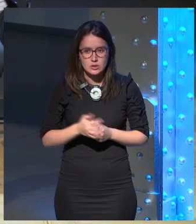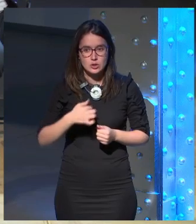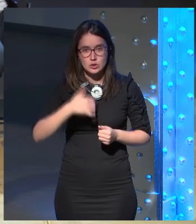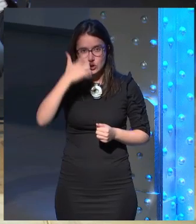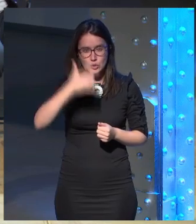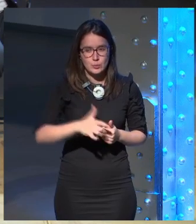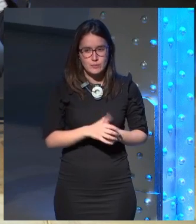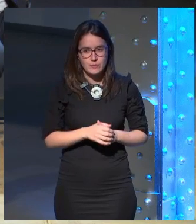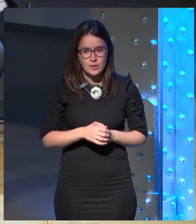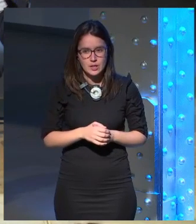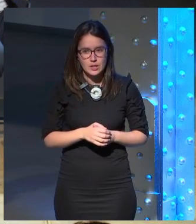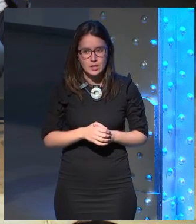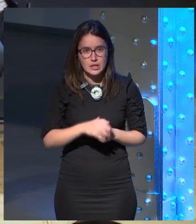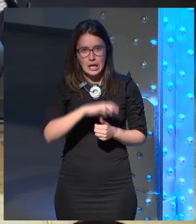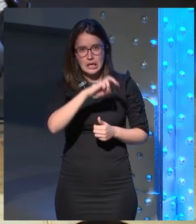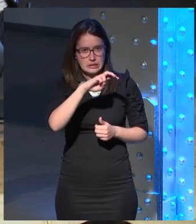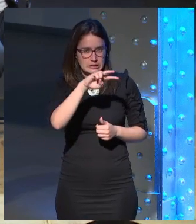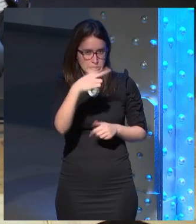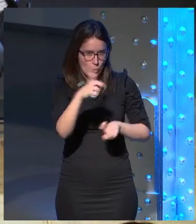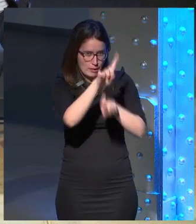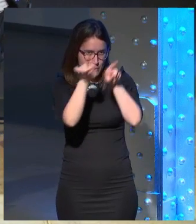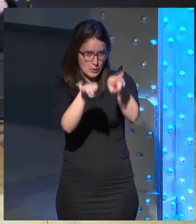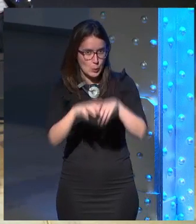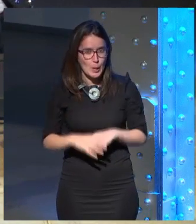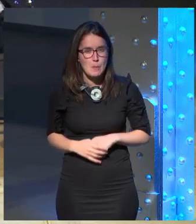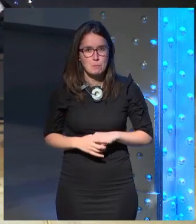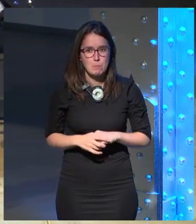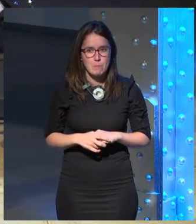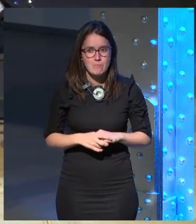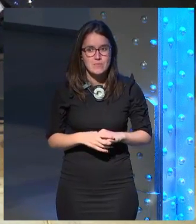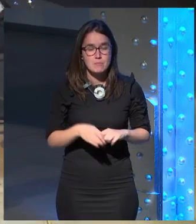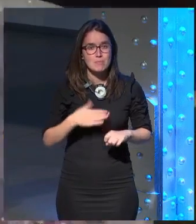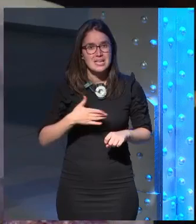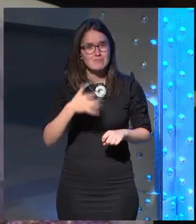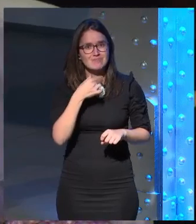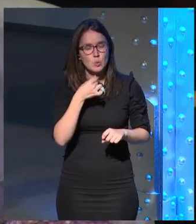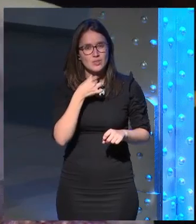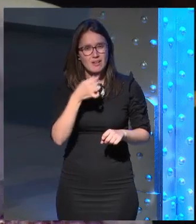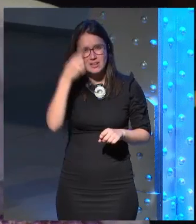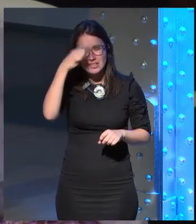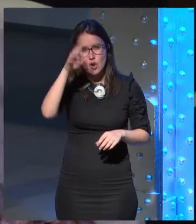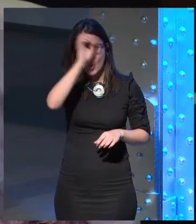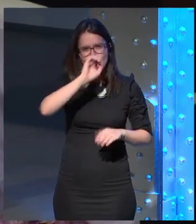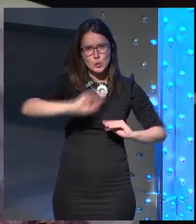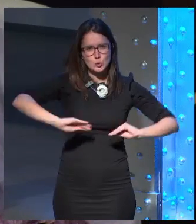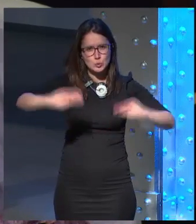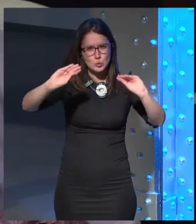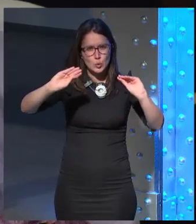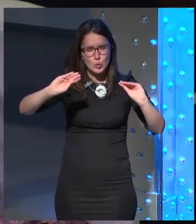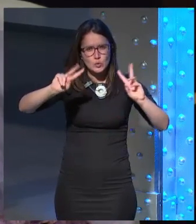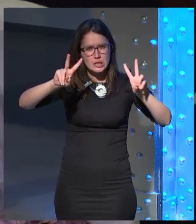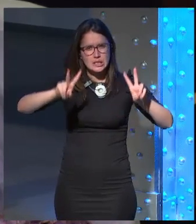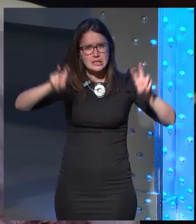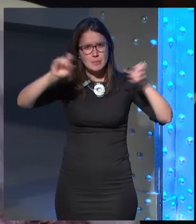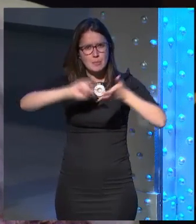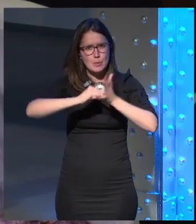Yo, sí, adelante, por favor. Segunda ronda de preguntas. Me gustaría saber su opinión sobre